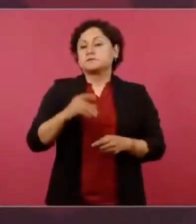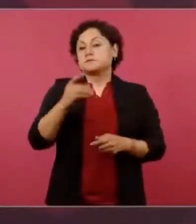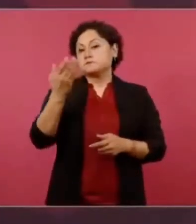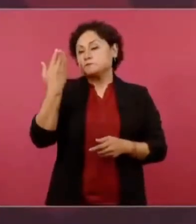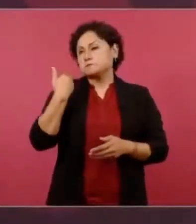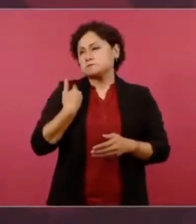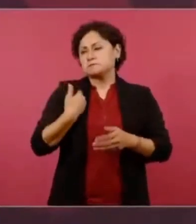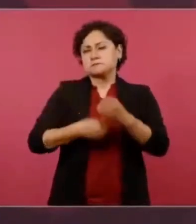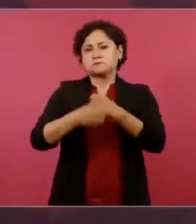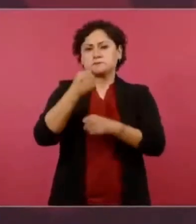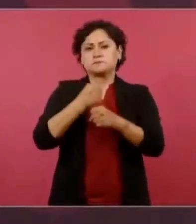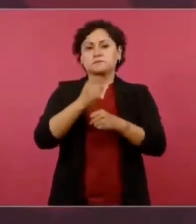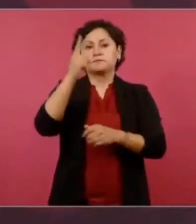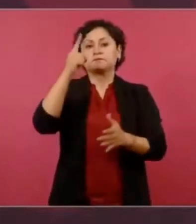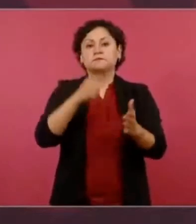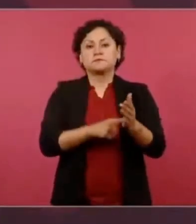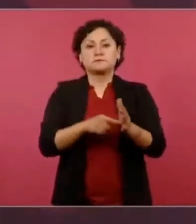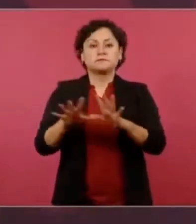1997,